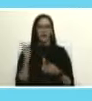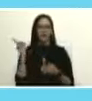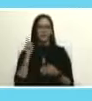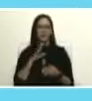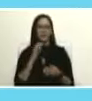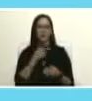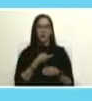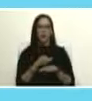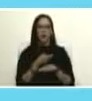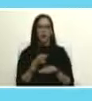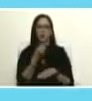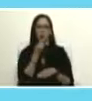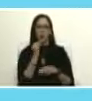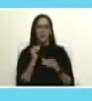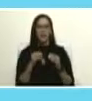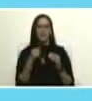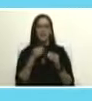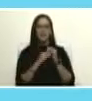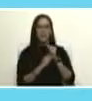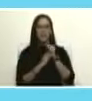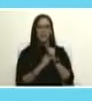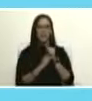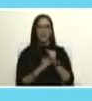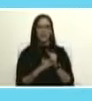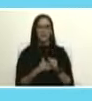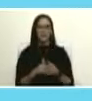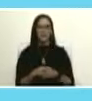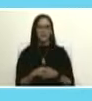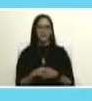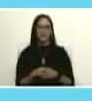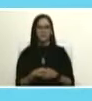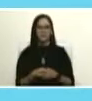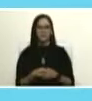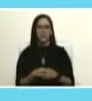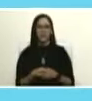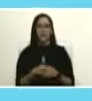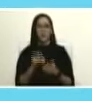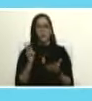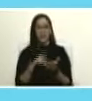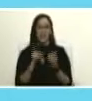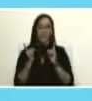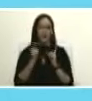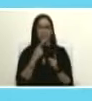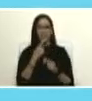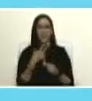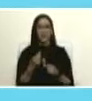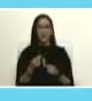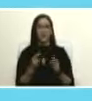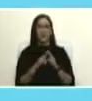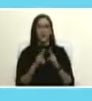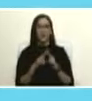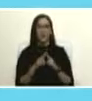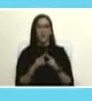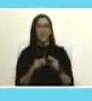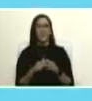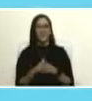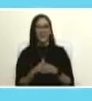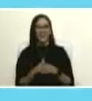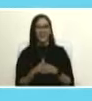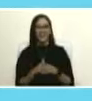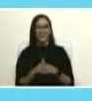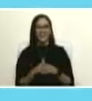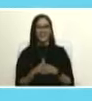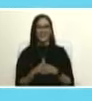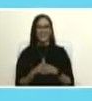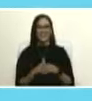gobernador, joven líder también, muchacho, ¿ah? Aunque por aquí alguno diga que no, que lo conozco, ¿ah?